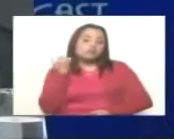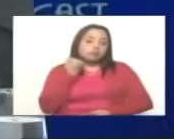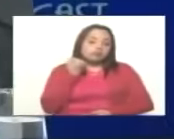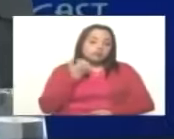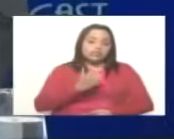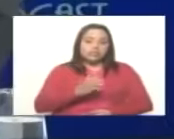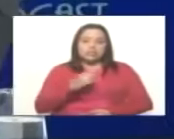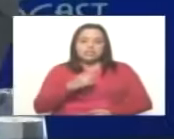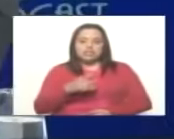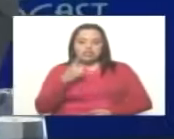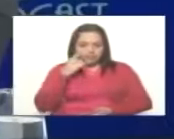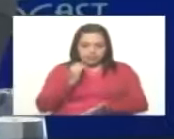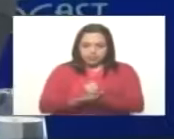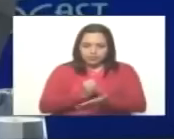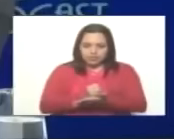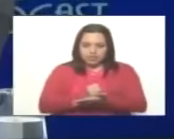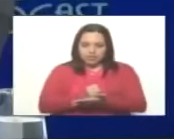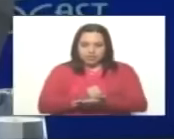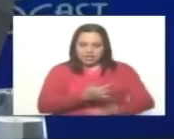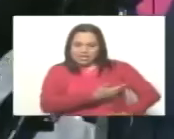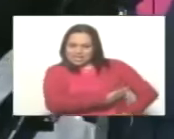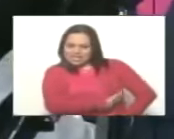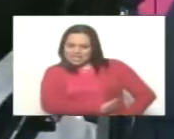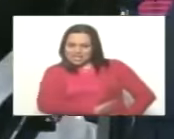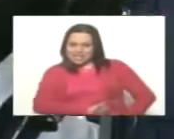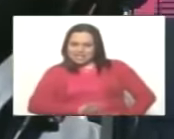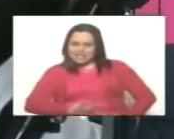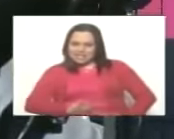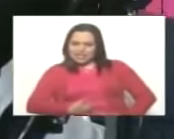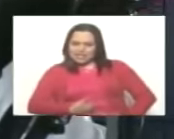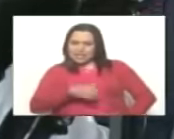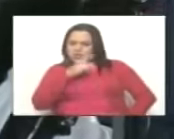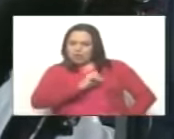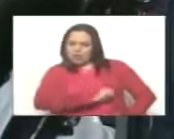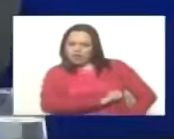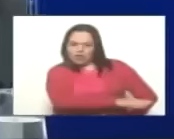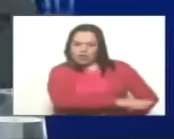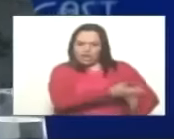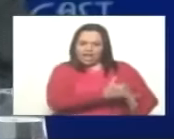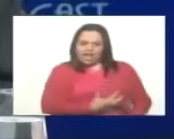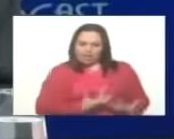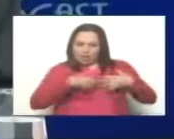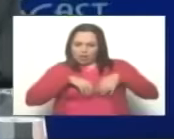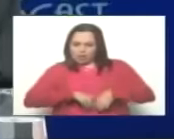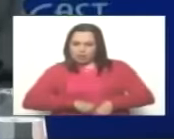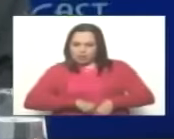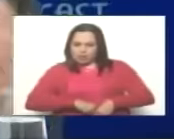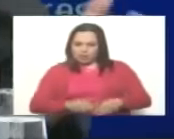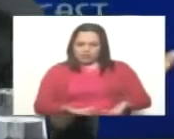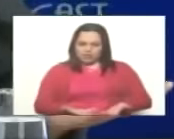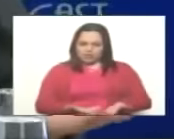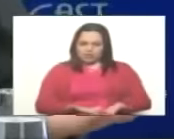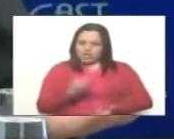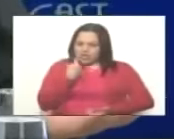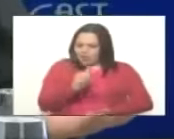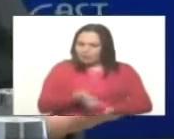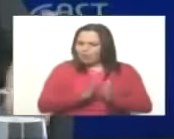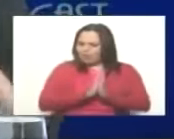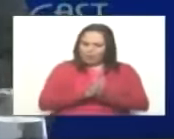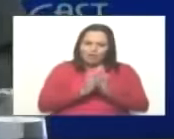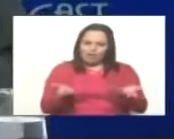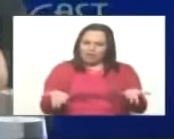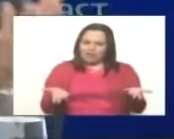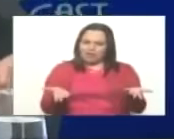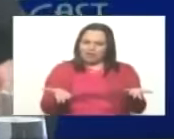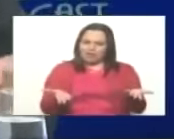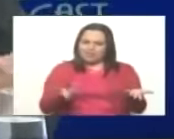Imagínate tú, y que la sangre no salía hacia afuera, sino se quedaba hacia adentro estancada. Yo digo, por favor, eso